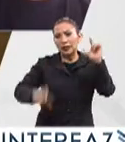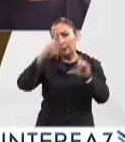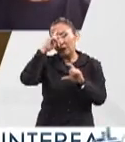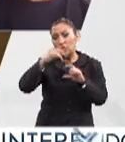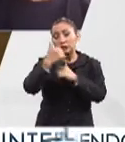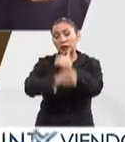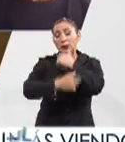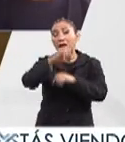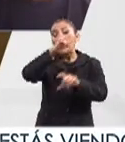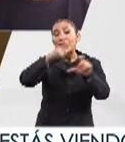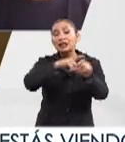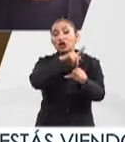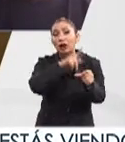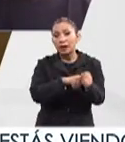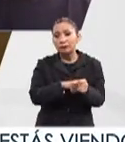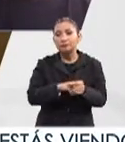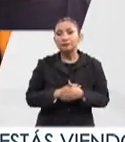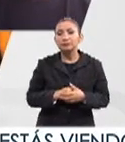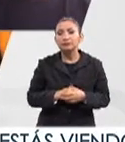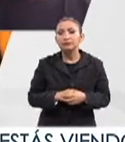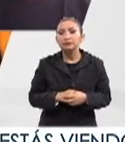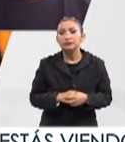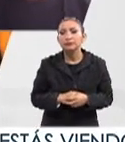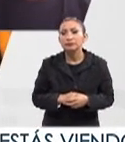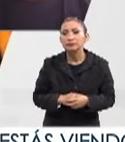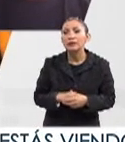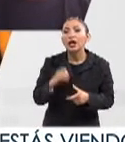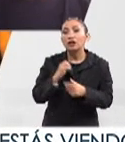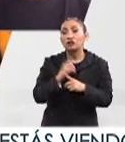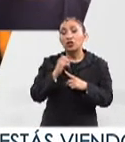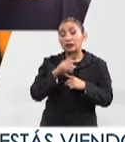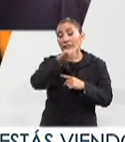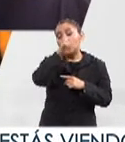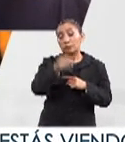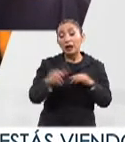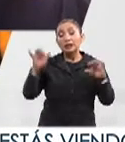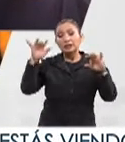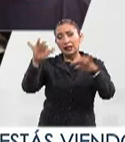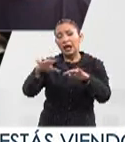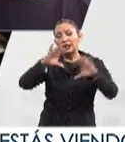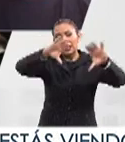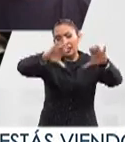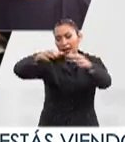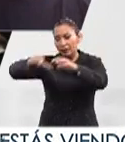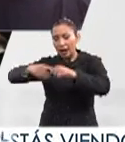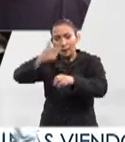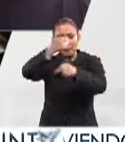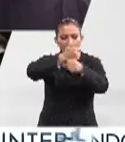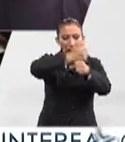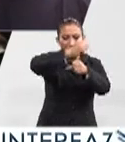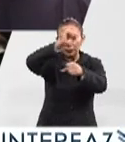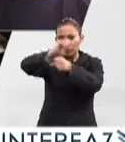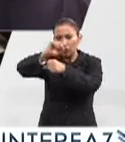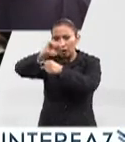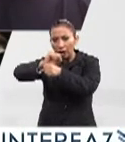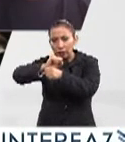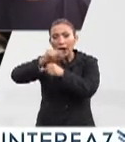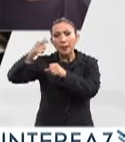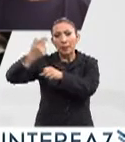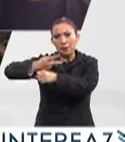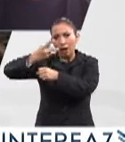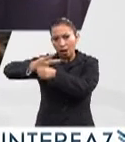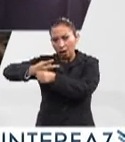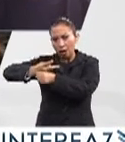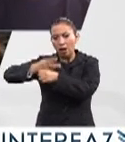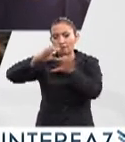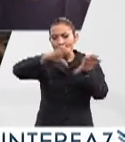un campeonato nacional. Correcto. Entonces, bueno, luego hay categorías de primaria, secundaria y